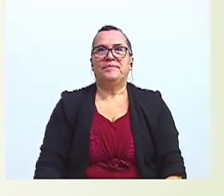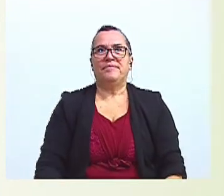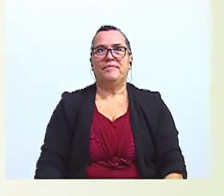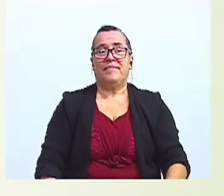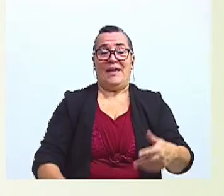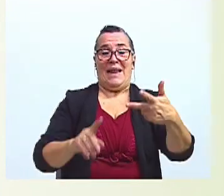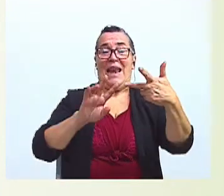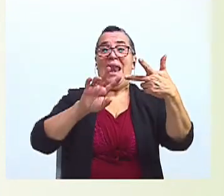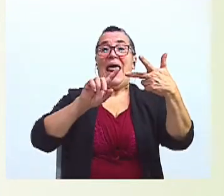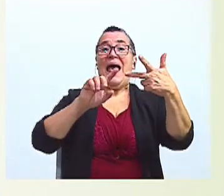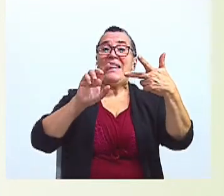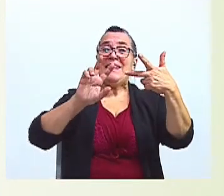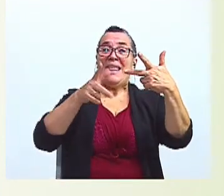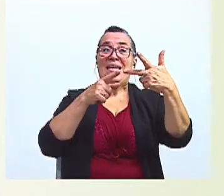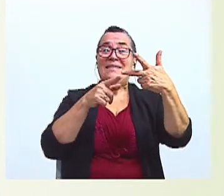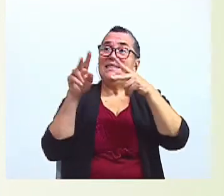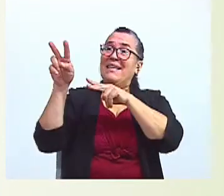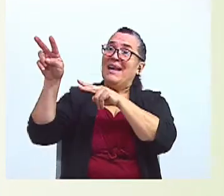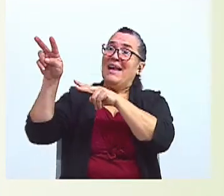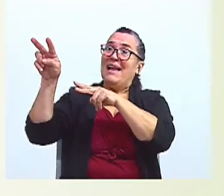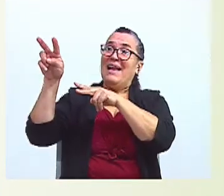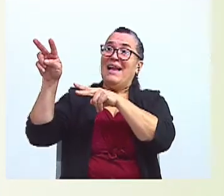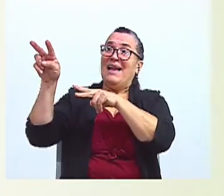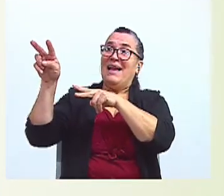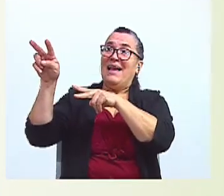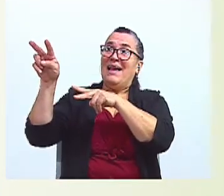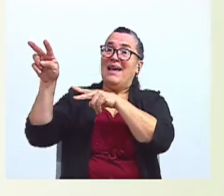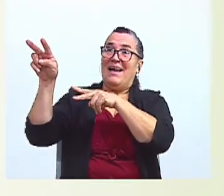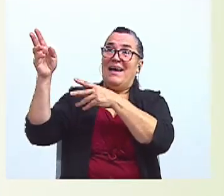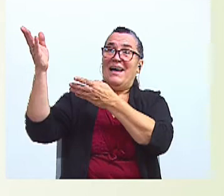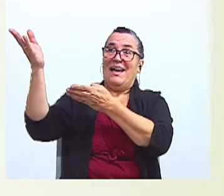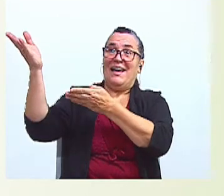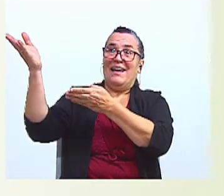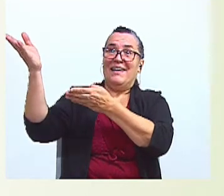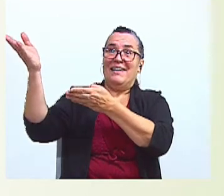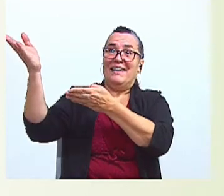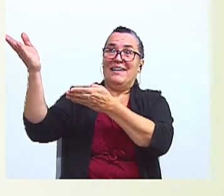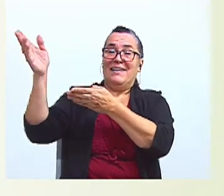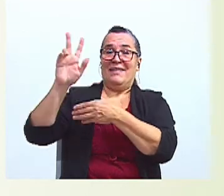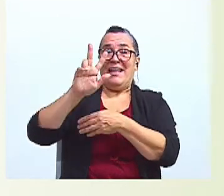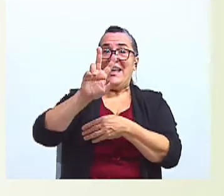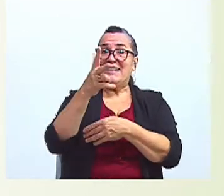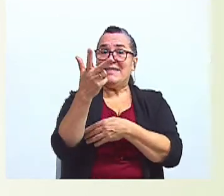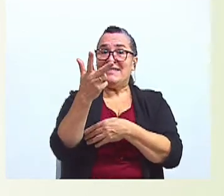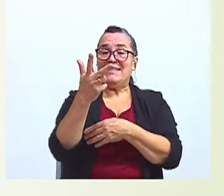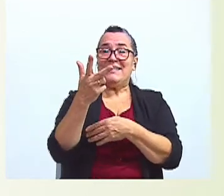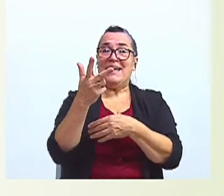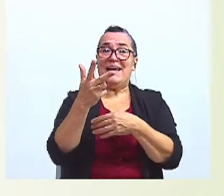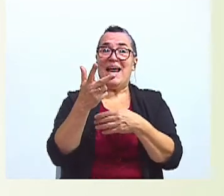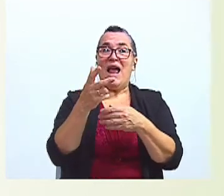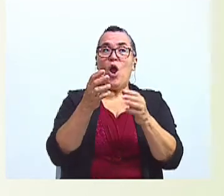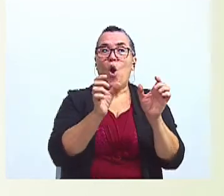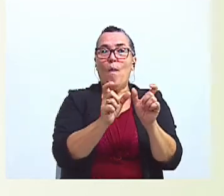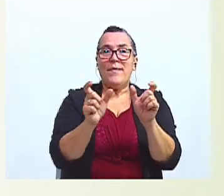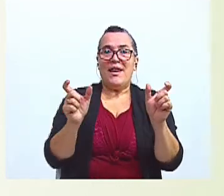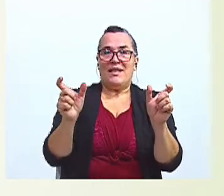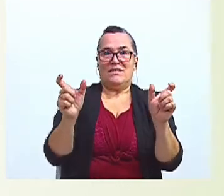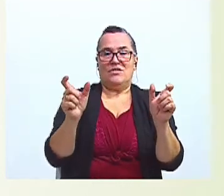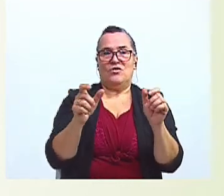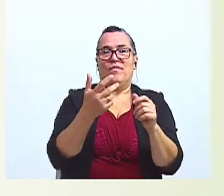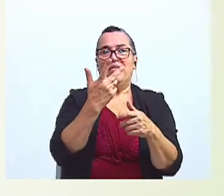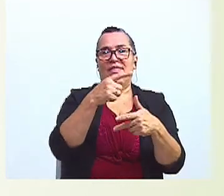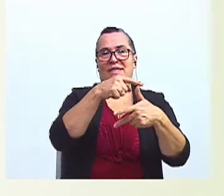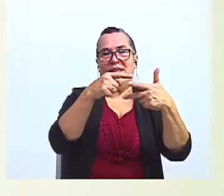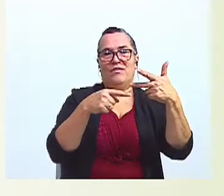Y llegamos a nuestra tercera combinación. Tenemos tres formas de escribir